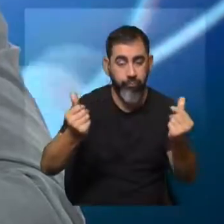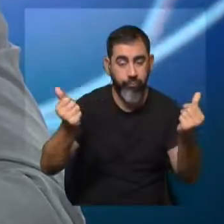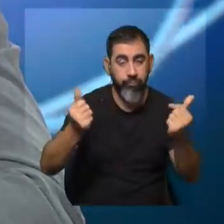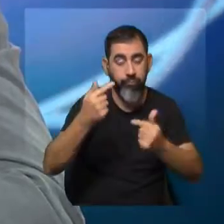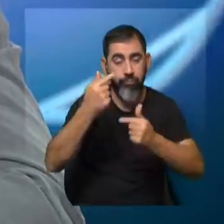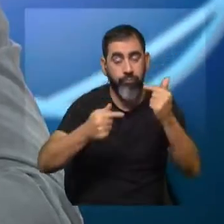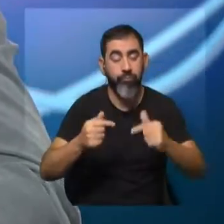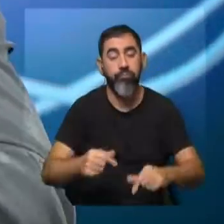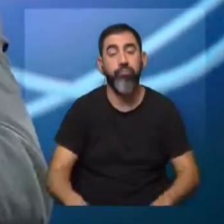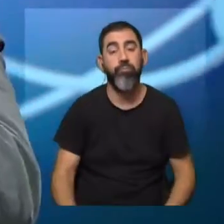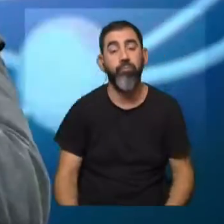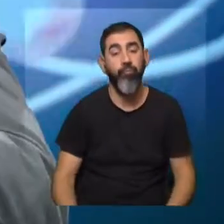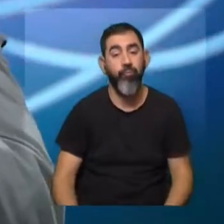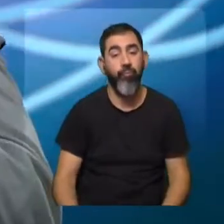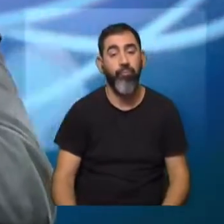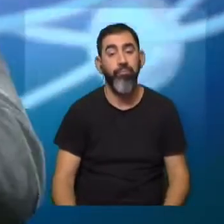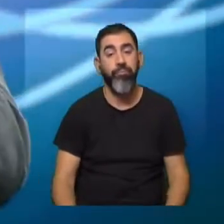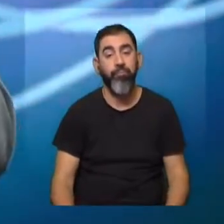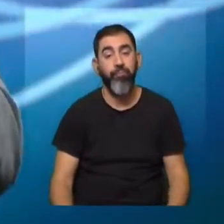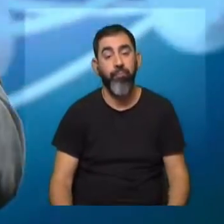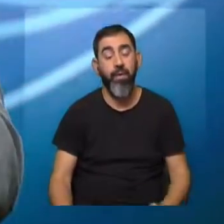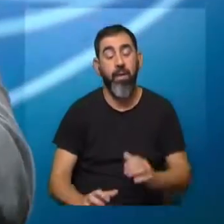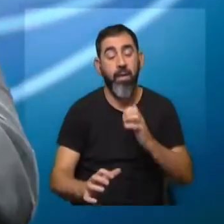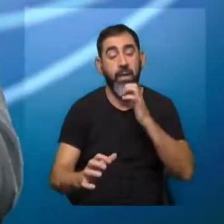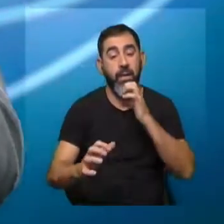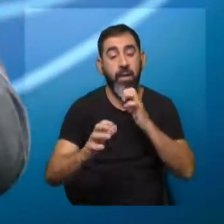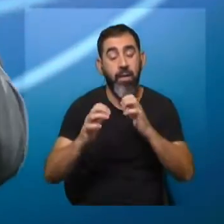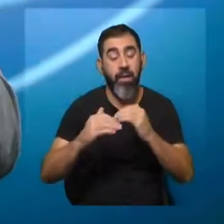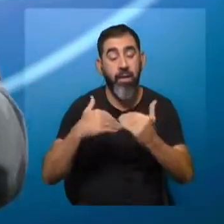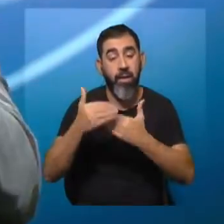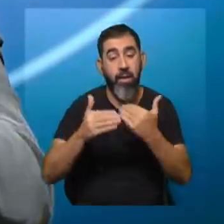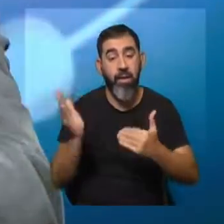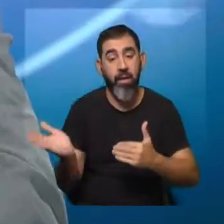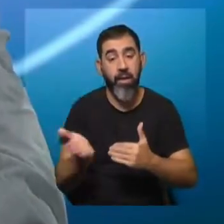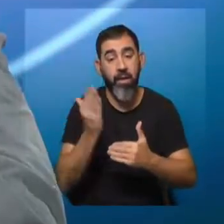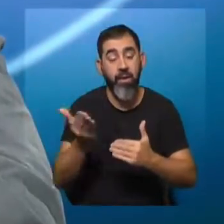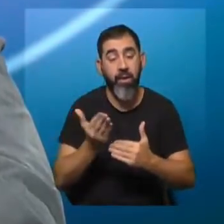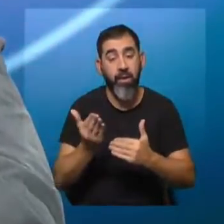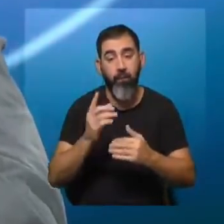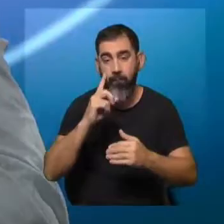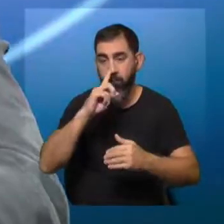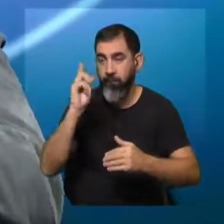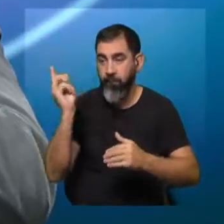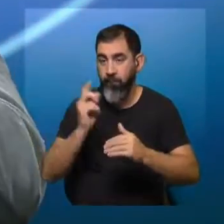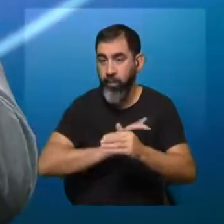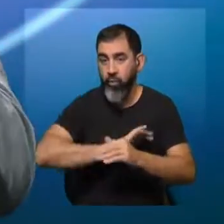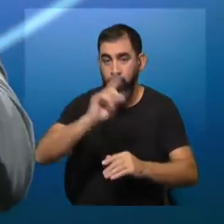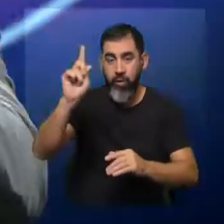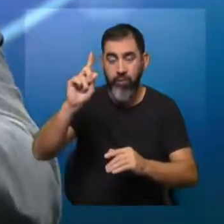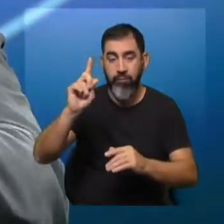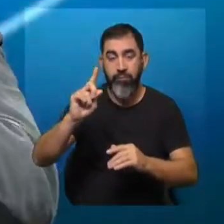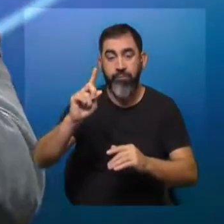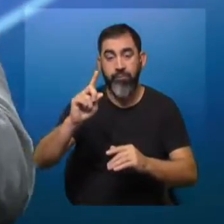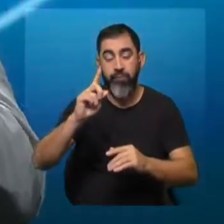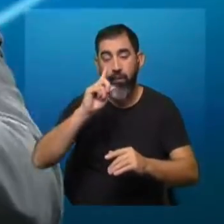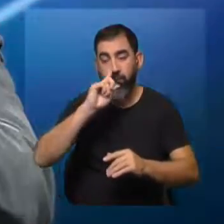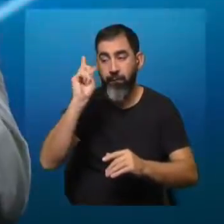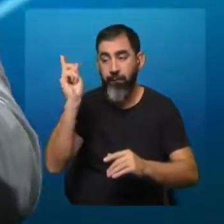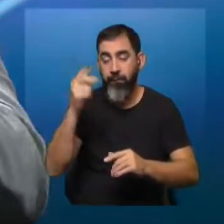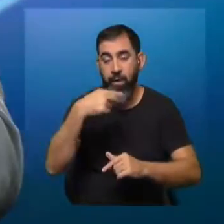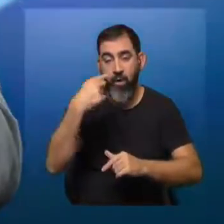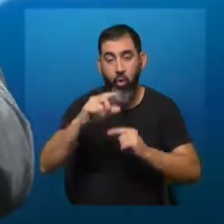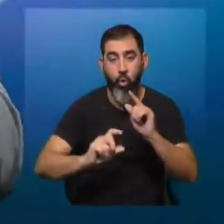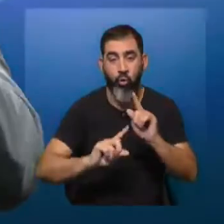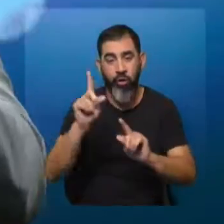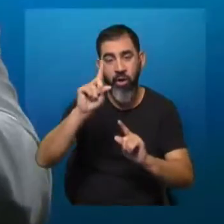se llaman. Y bueno, esa energía que se produce, porque esas partículas salen con mucha velocidad, finalmente la velocidad de las partículas